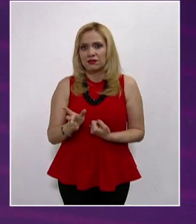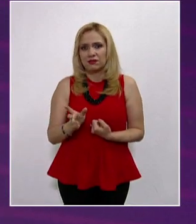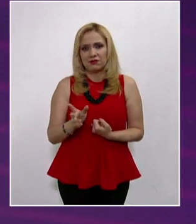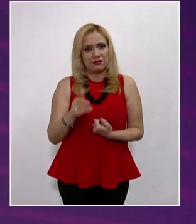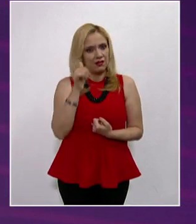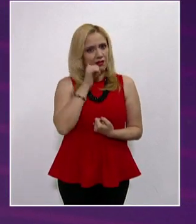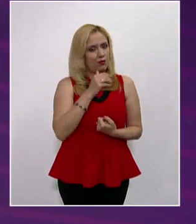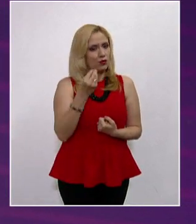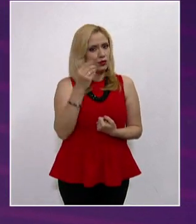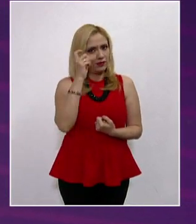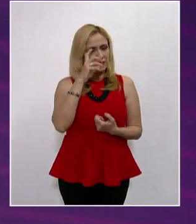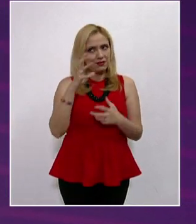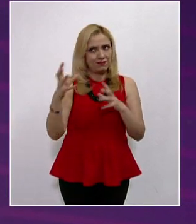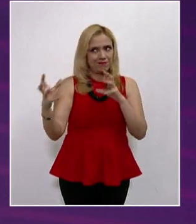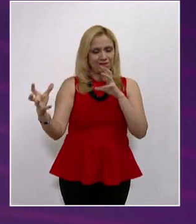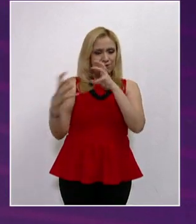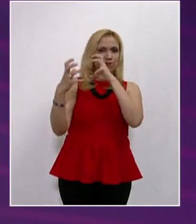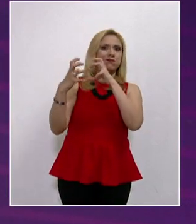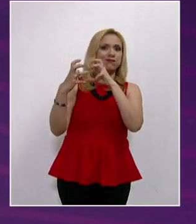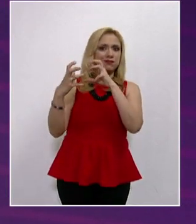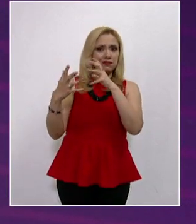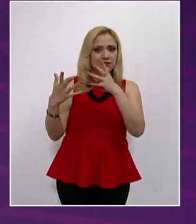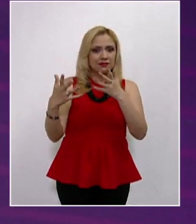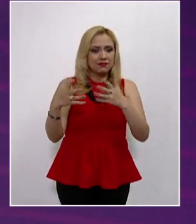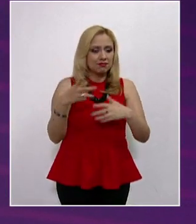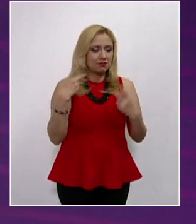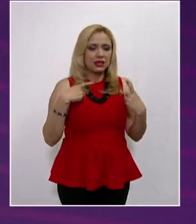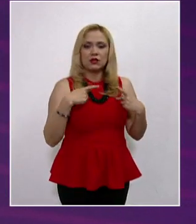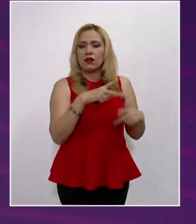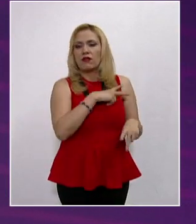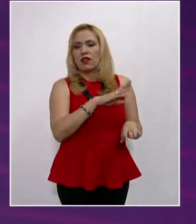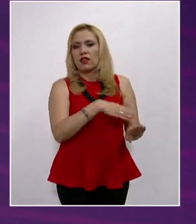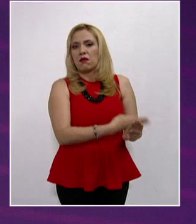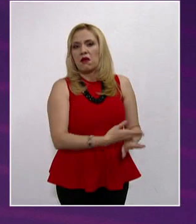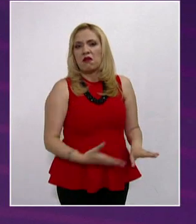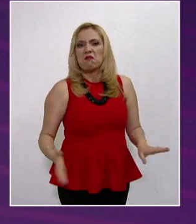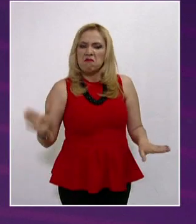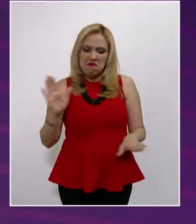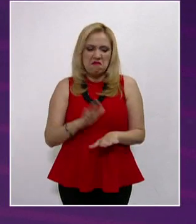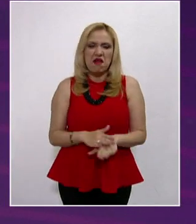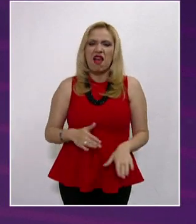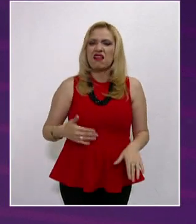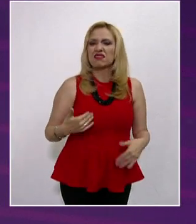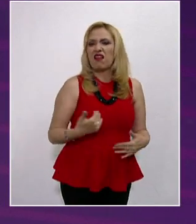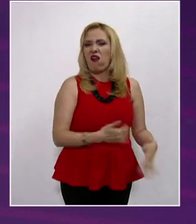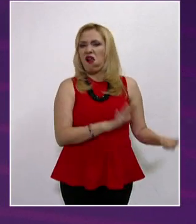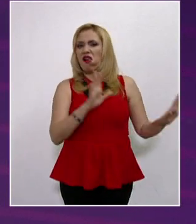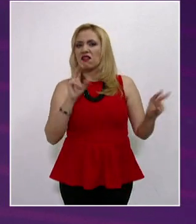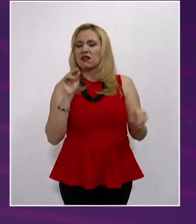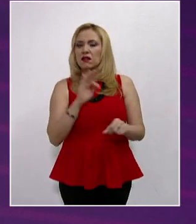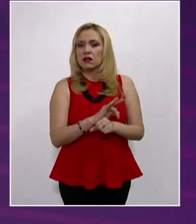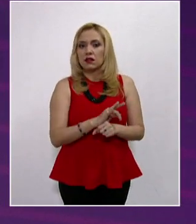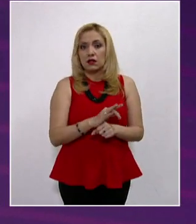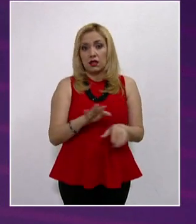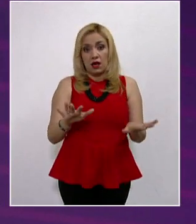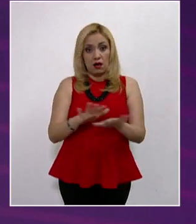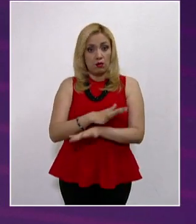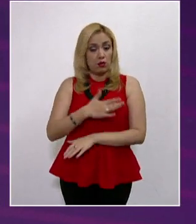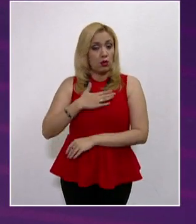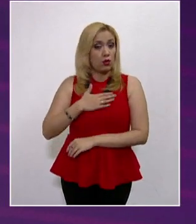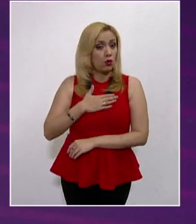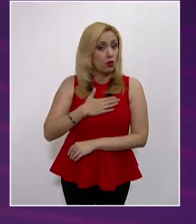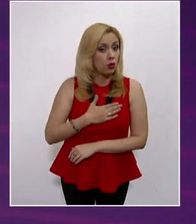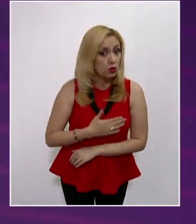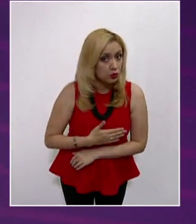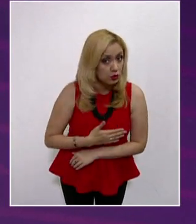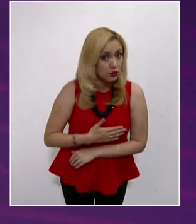mucha confrontación, de criminalización a las víctimas. Entonces, si se quiere hacer un cambio justo